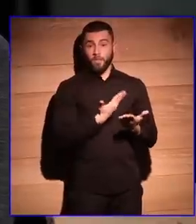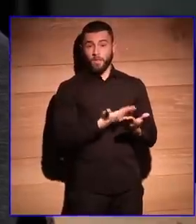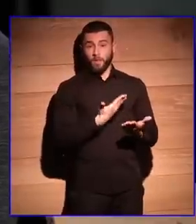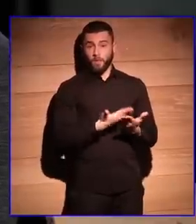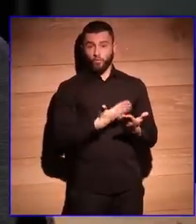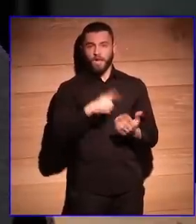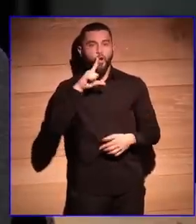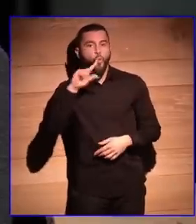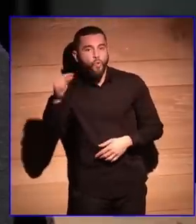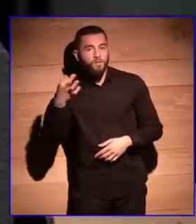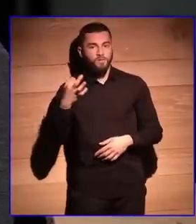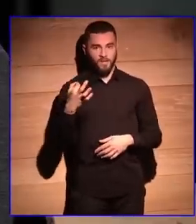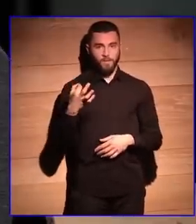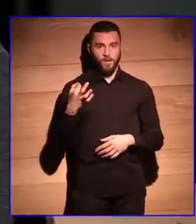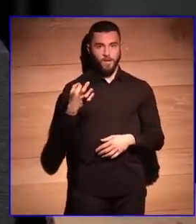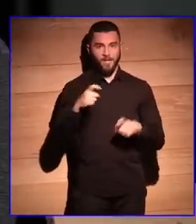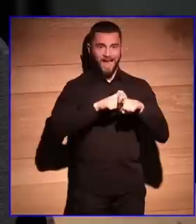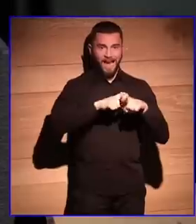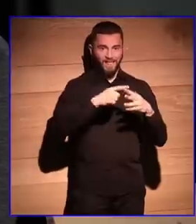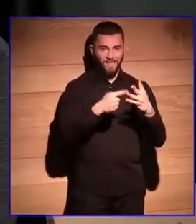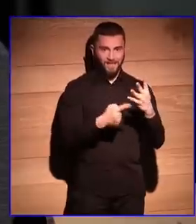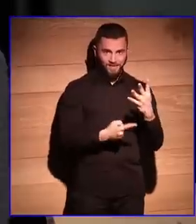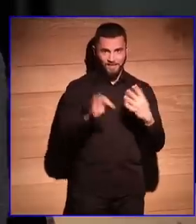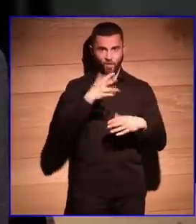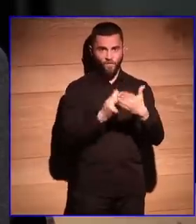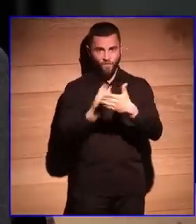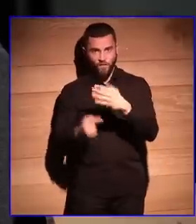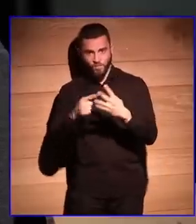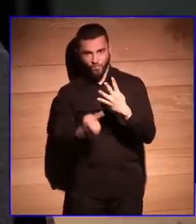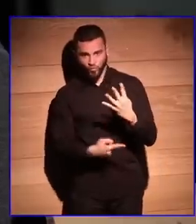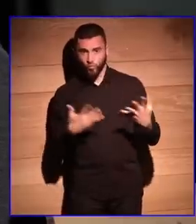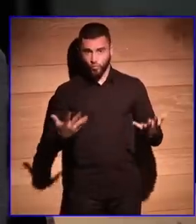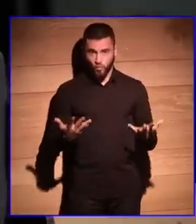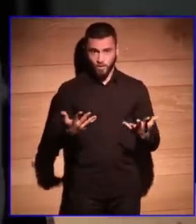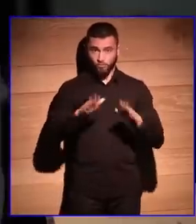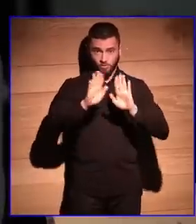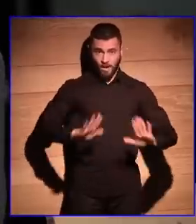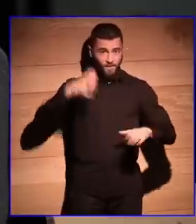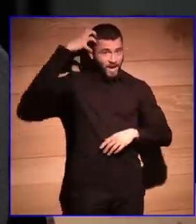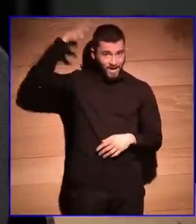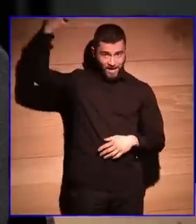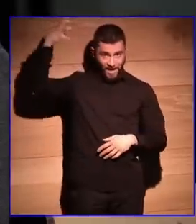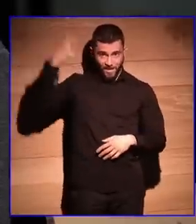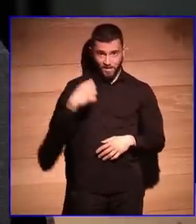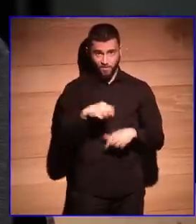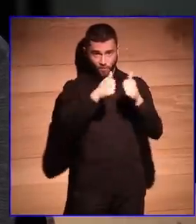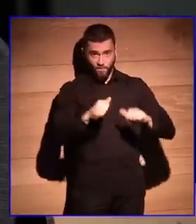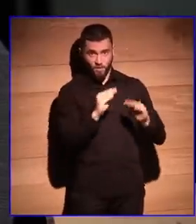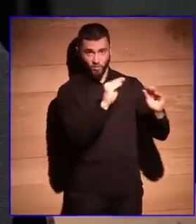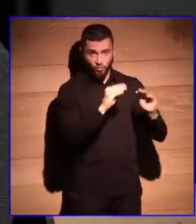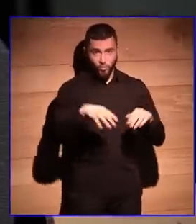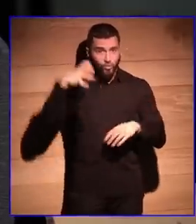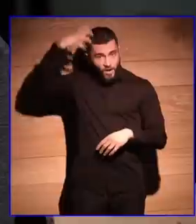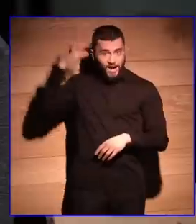hay que huir y cuáles son esas características o esos defectos. Así que al final el rey es de una manera, la reina es de otra y el malvado